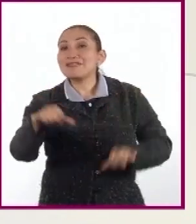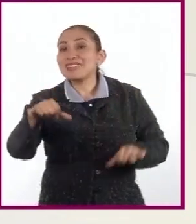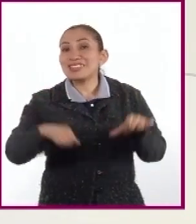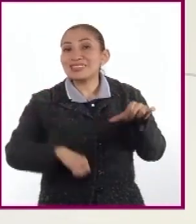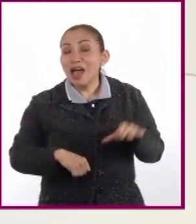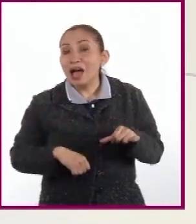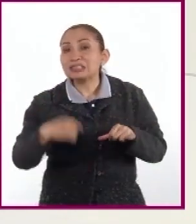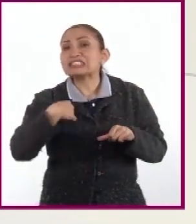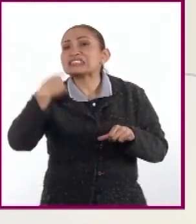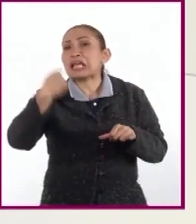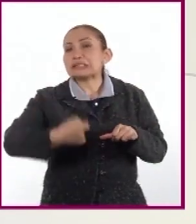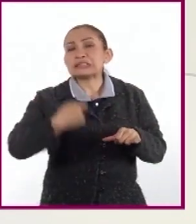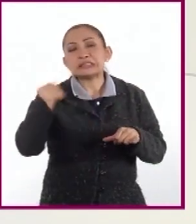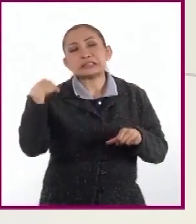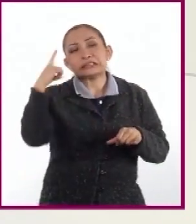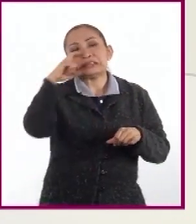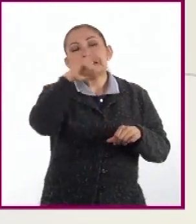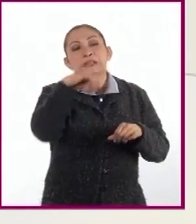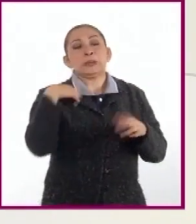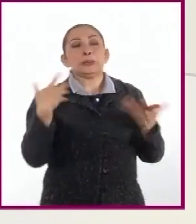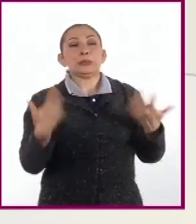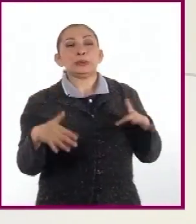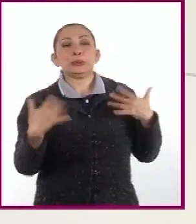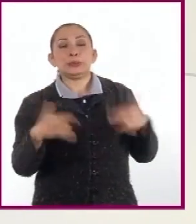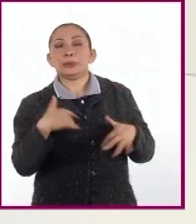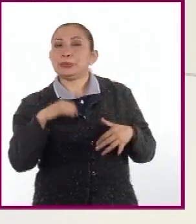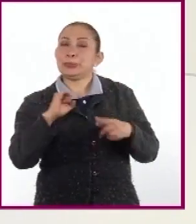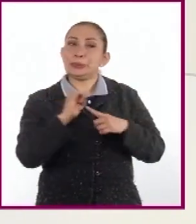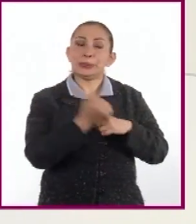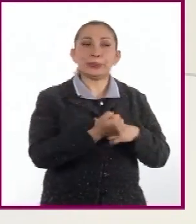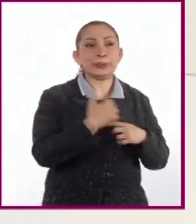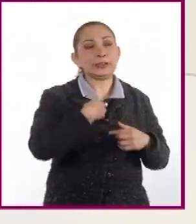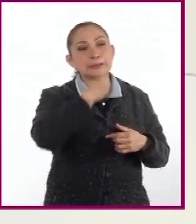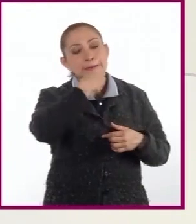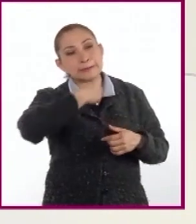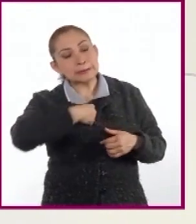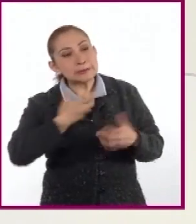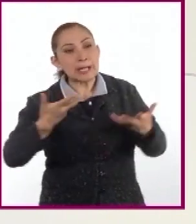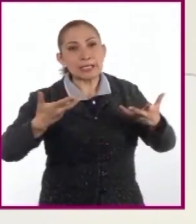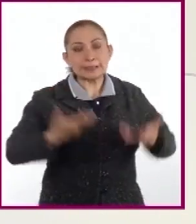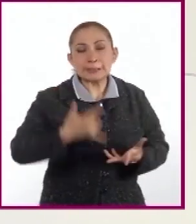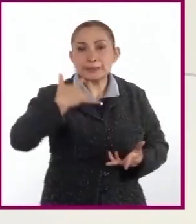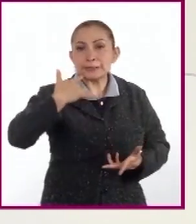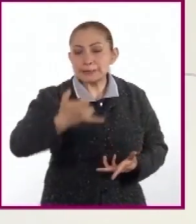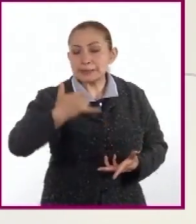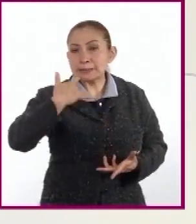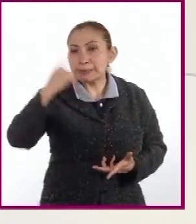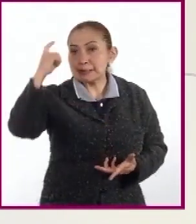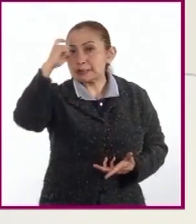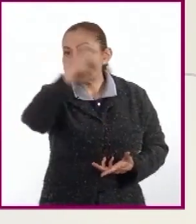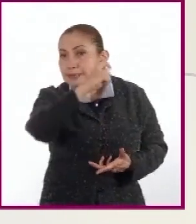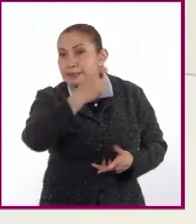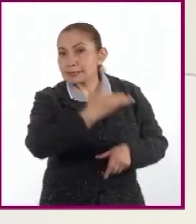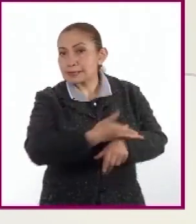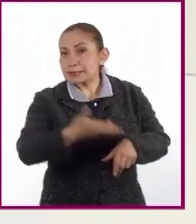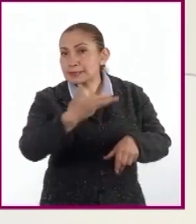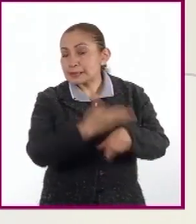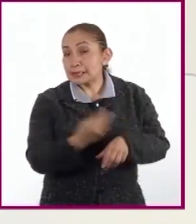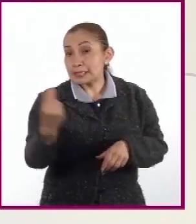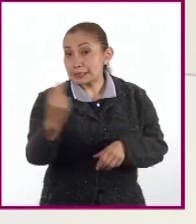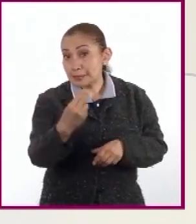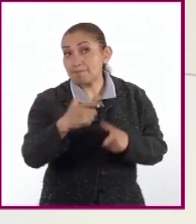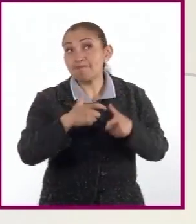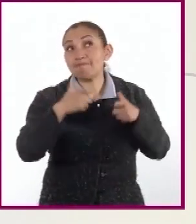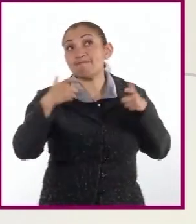para nosotros un desafío, es decir, una situación que nos supone un reto, muchas veces compleja de resolver y demanda un gran